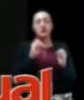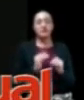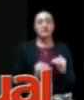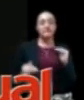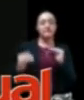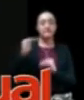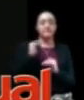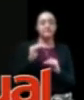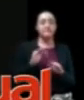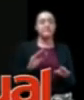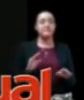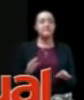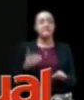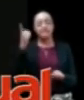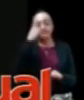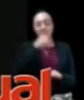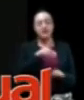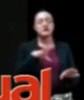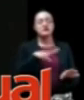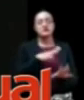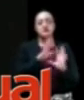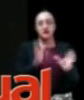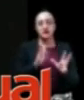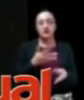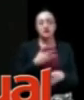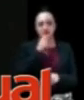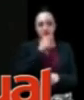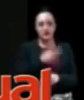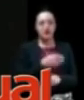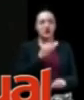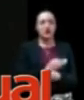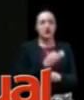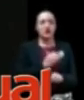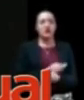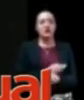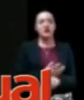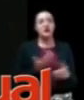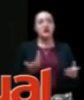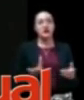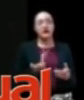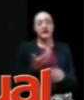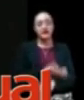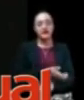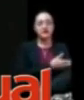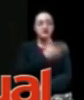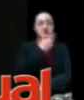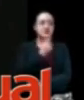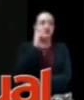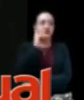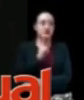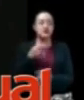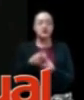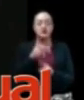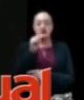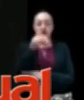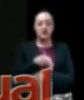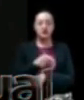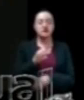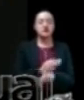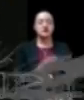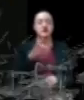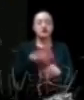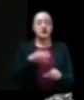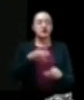las contribuciones ya existentes. Desde ahora les ratifico, compañeras y compañeros, en Acción Nacional vamos a votar